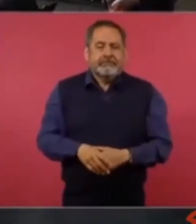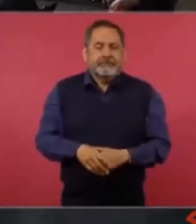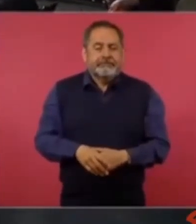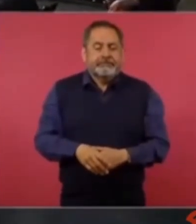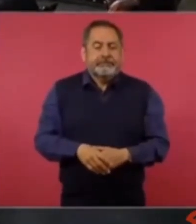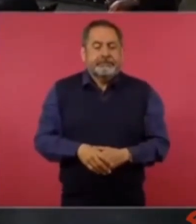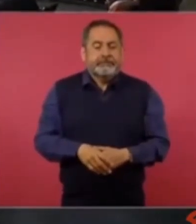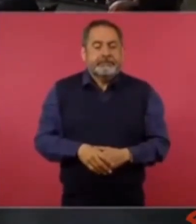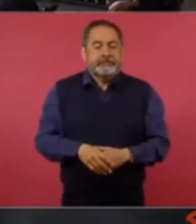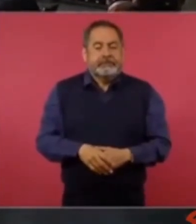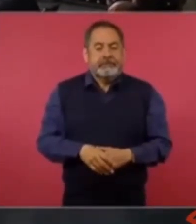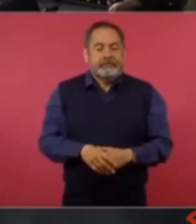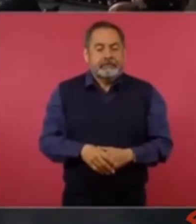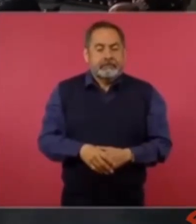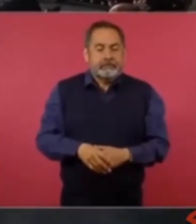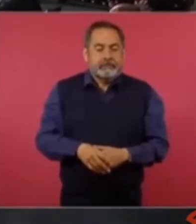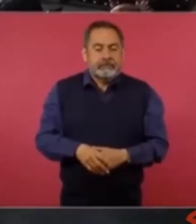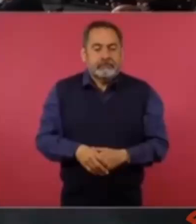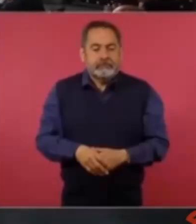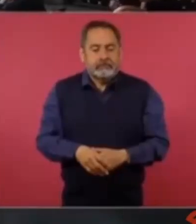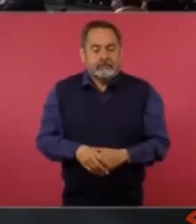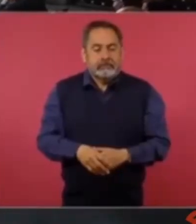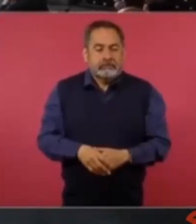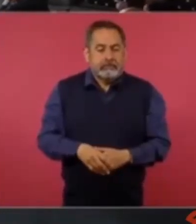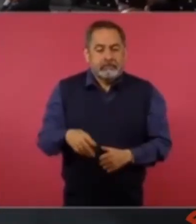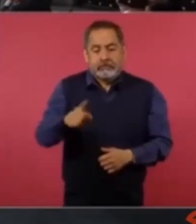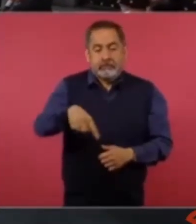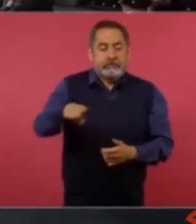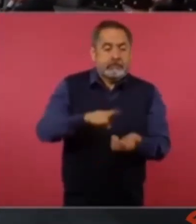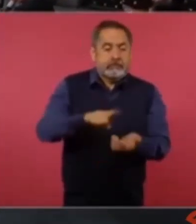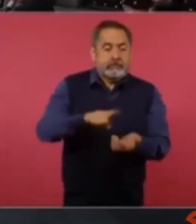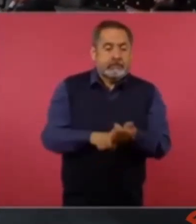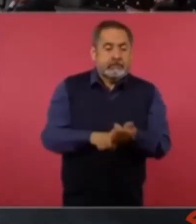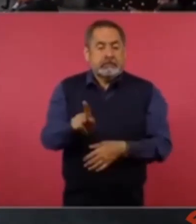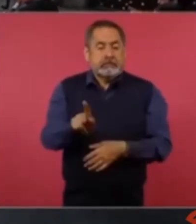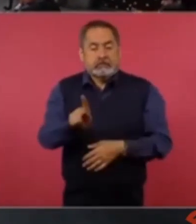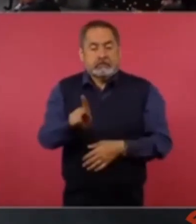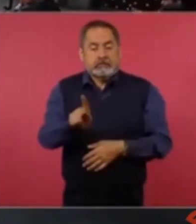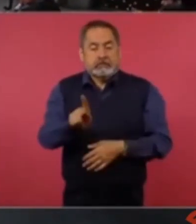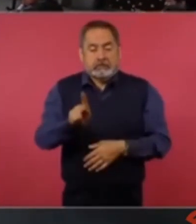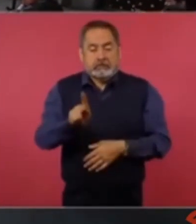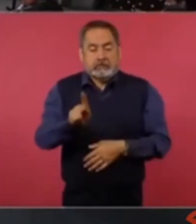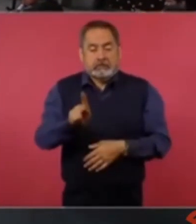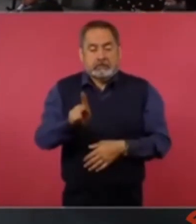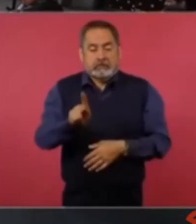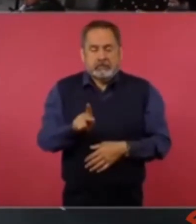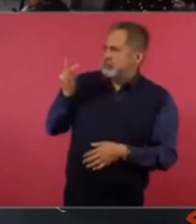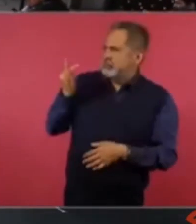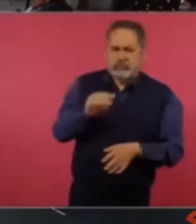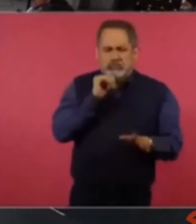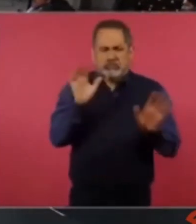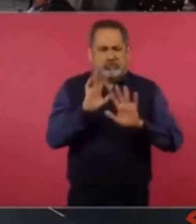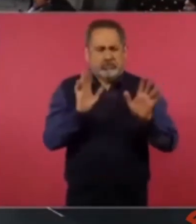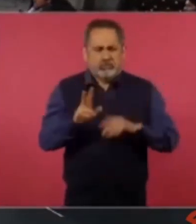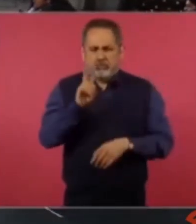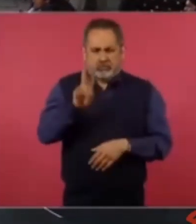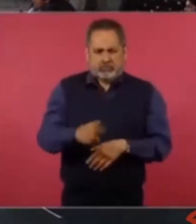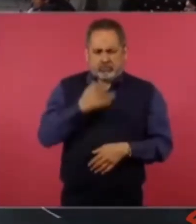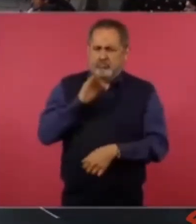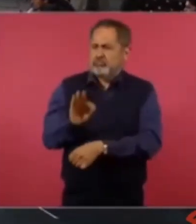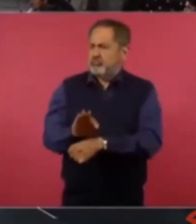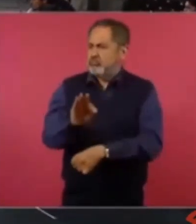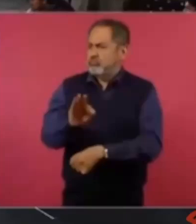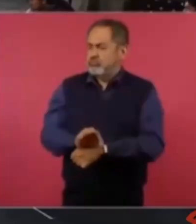no traicionaban a sus partidos o a las causas que supuestamente